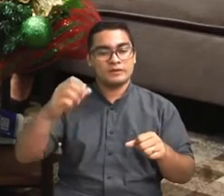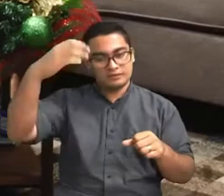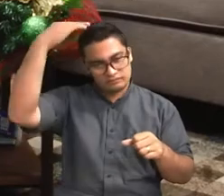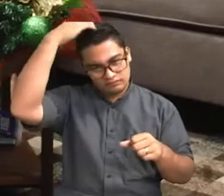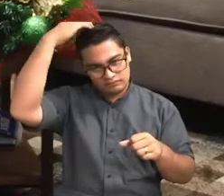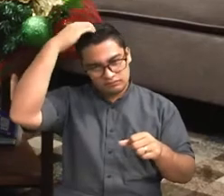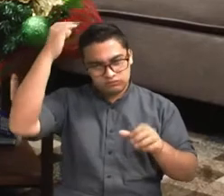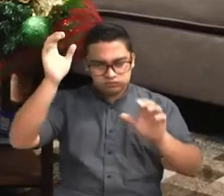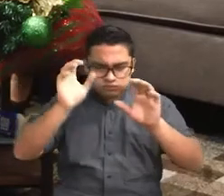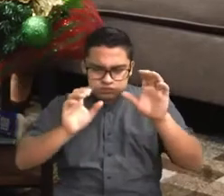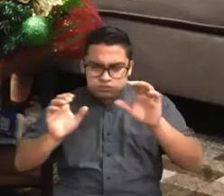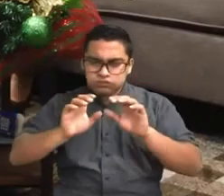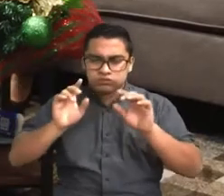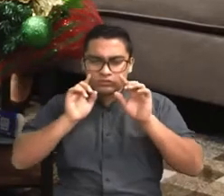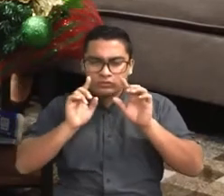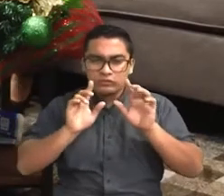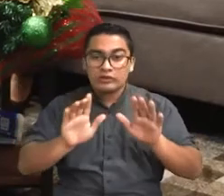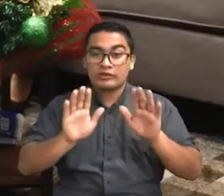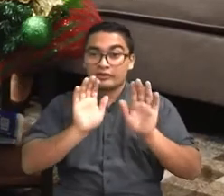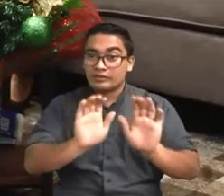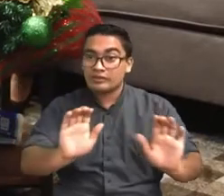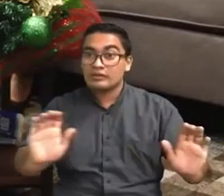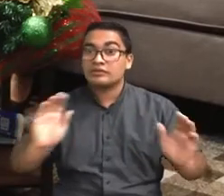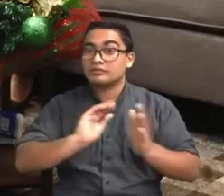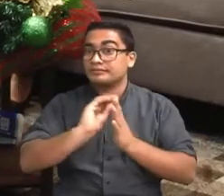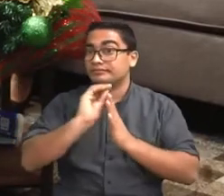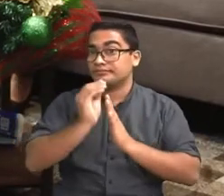de la neuroeducación para conocer